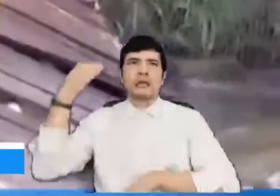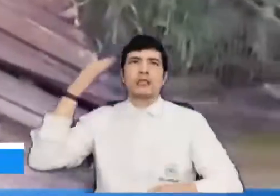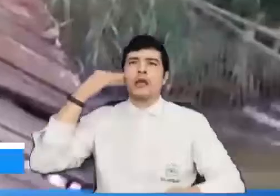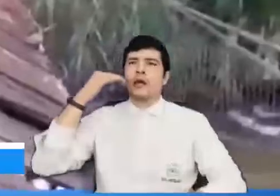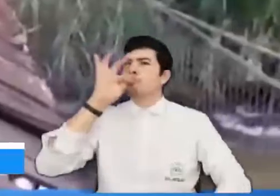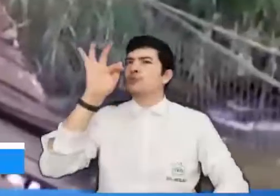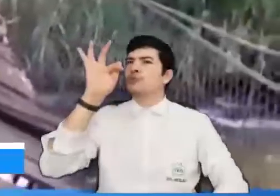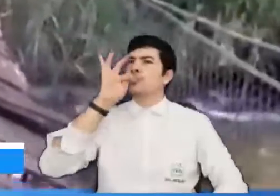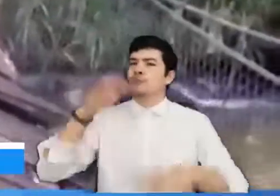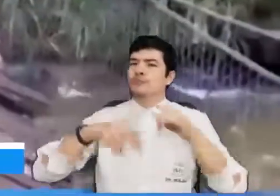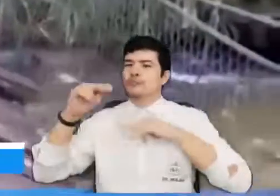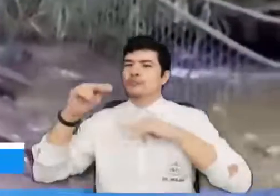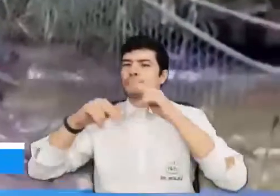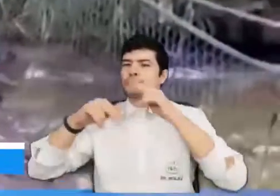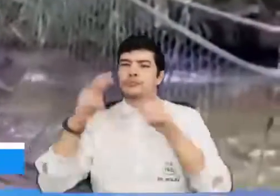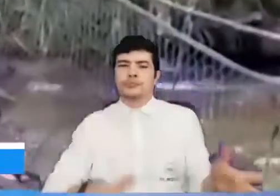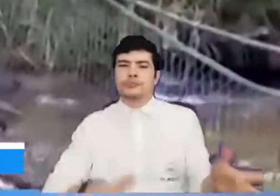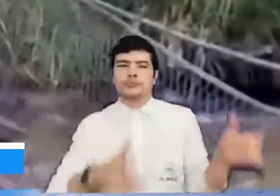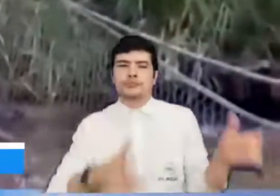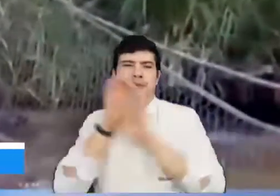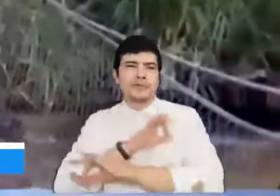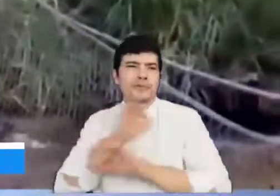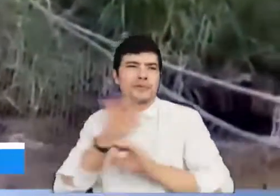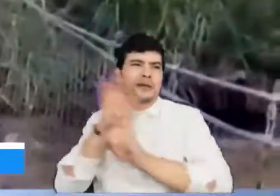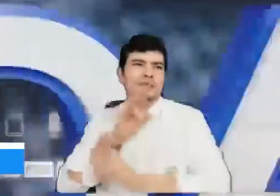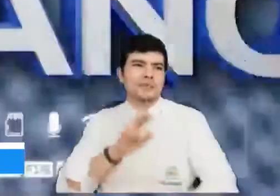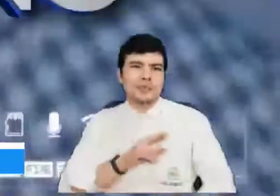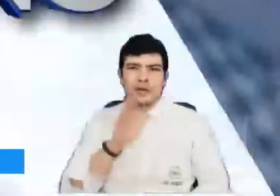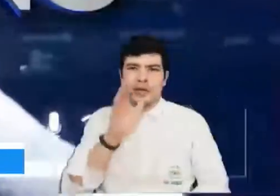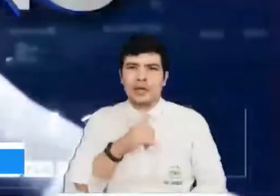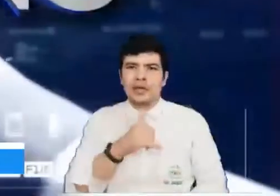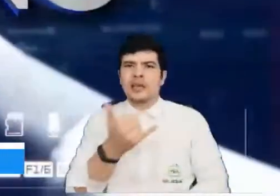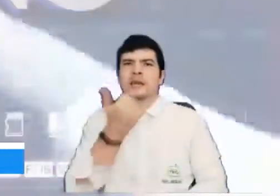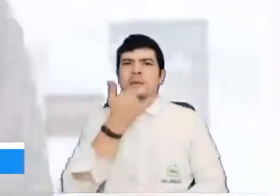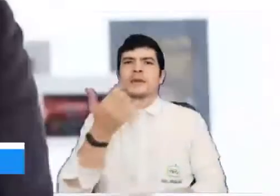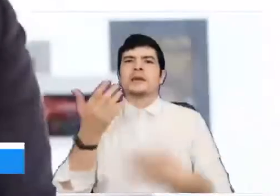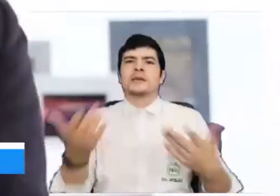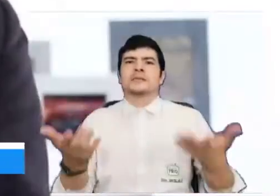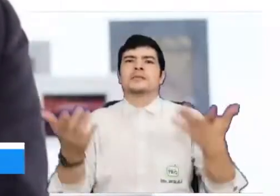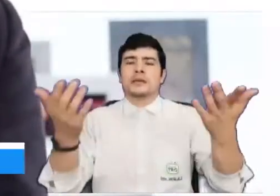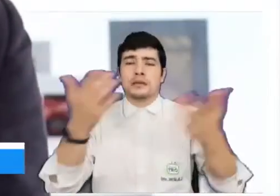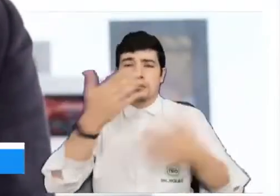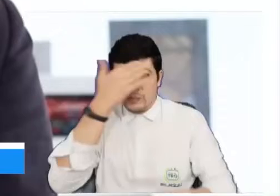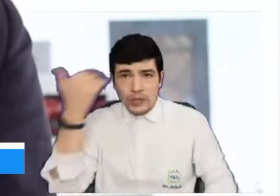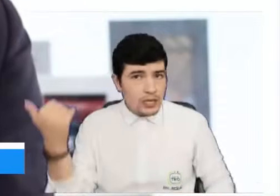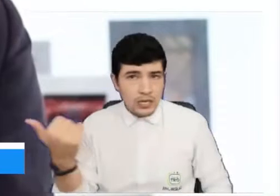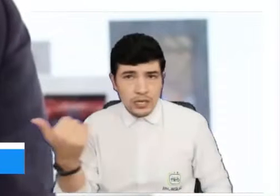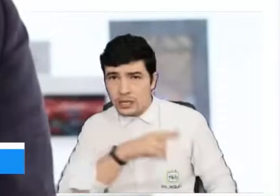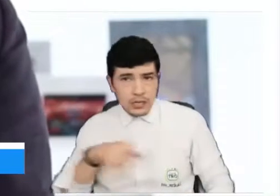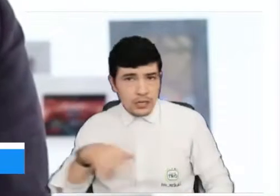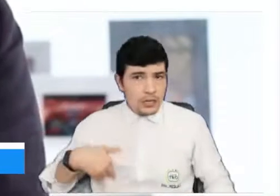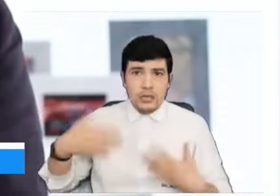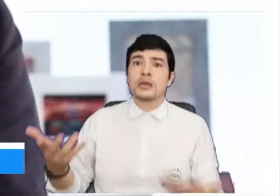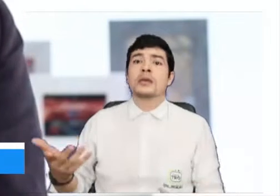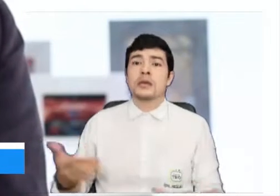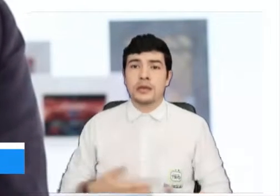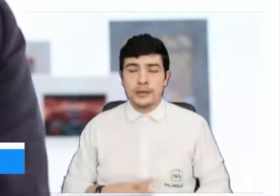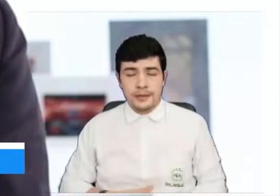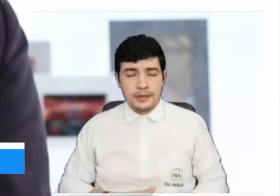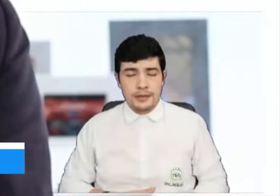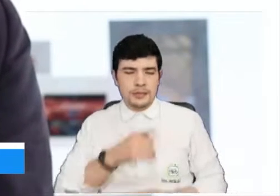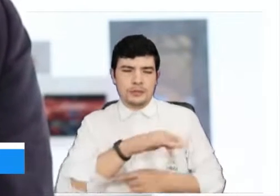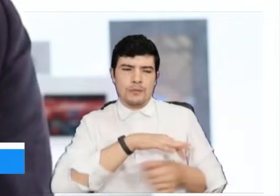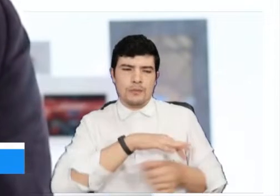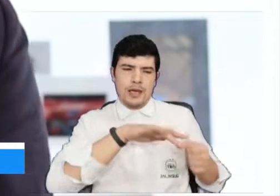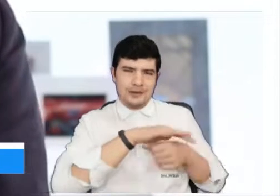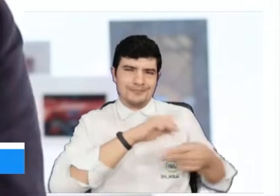no han salido con nada? ¿Qué pasa, señores? ¿Es que nos tienen olvidados? Y este video nos llega desde el barrio Rincón de la